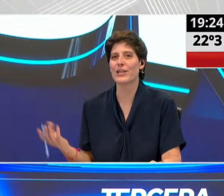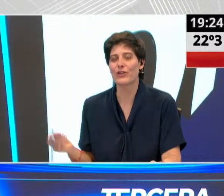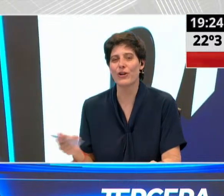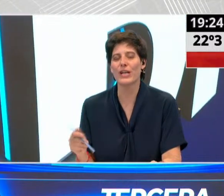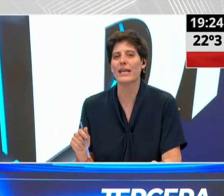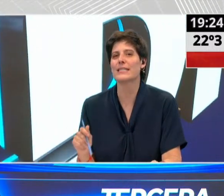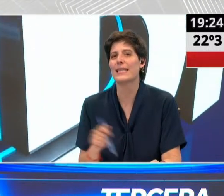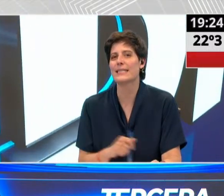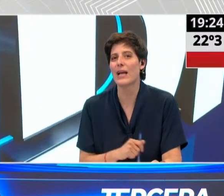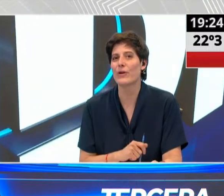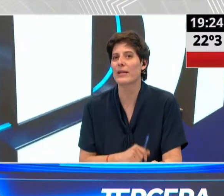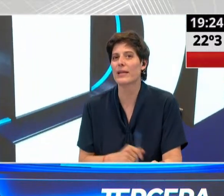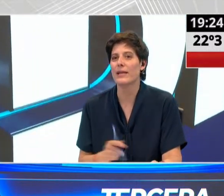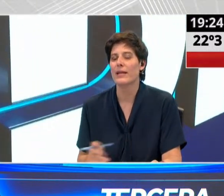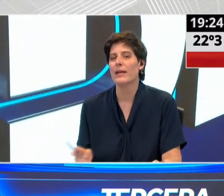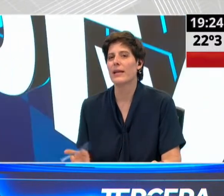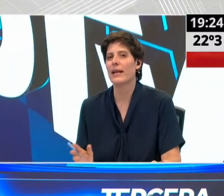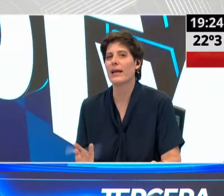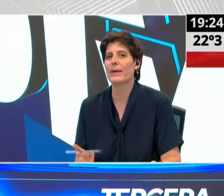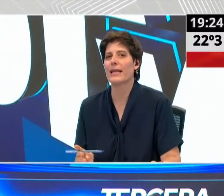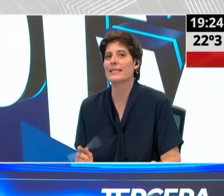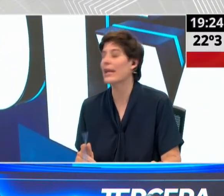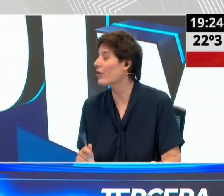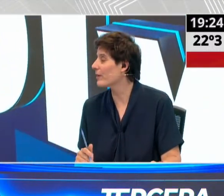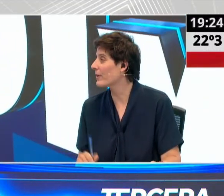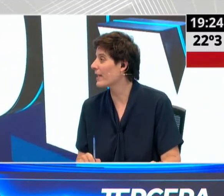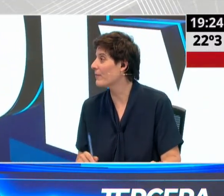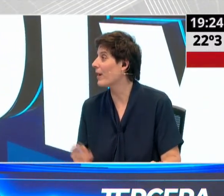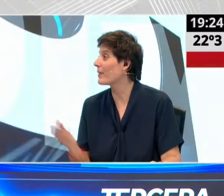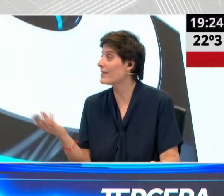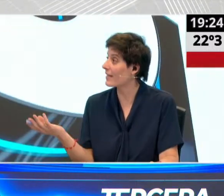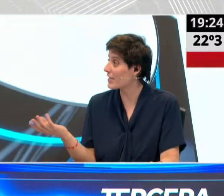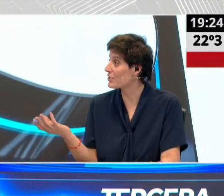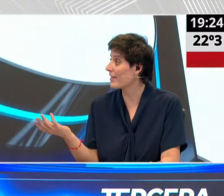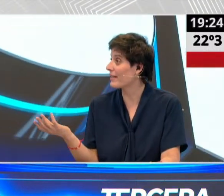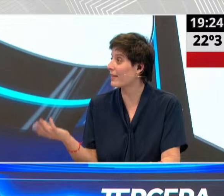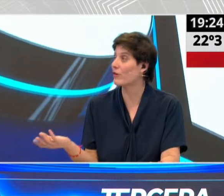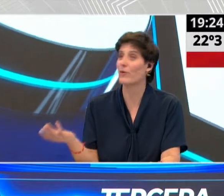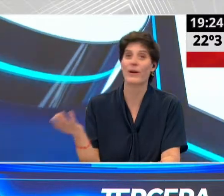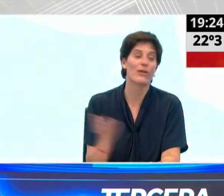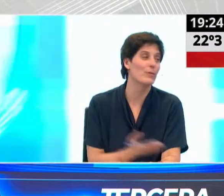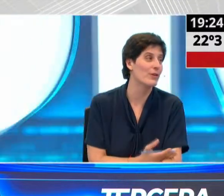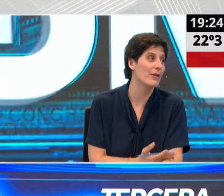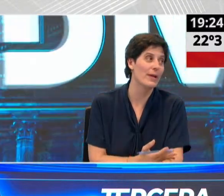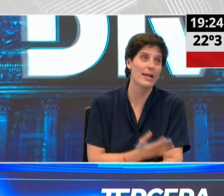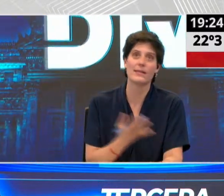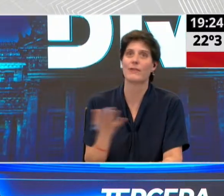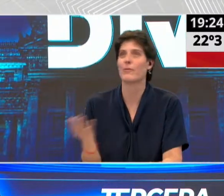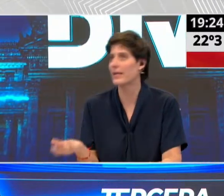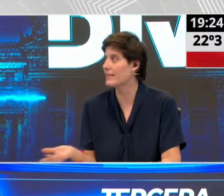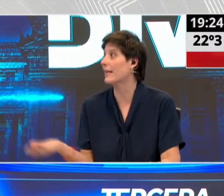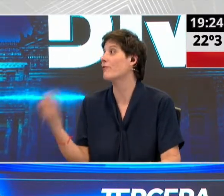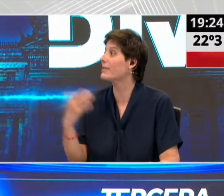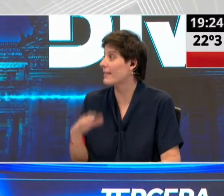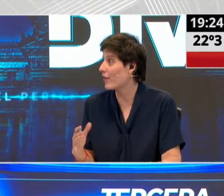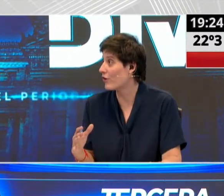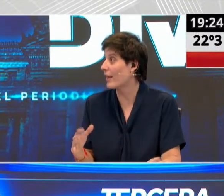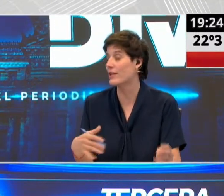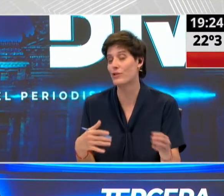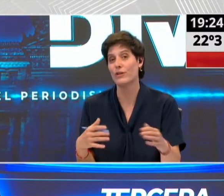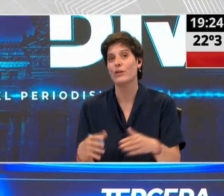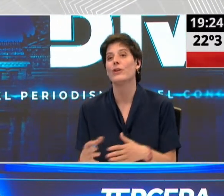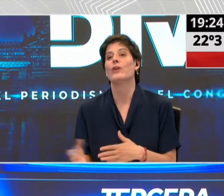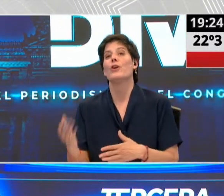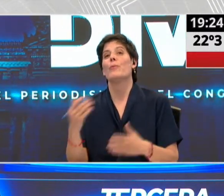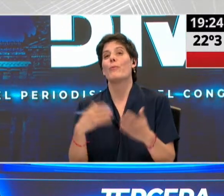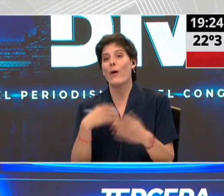gran trayectoria, que ya han estado aquí en la Cámara de Senadores, por ejemplo, la Alicia Kirchner, que fue gobernadora un montón de veces, que fue ministra, que fue senadora,